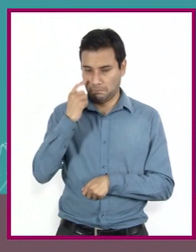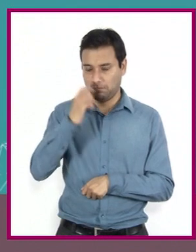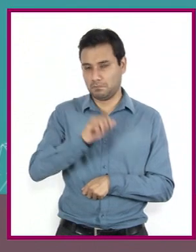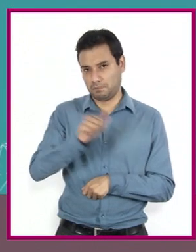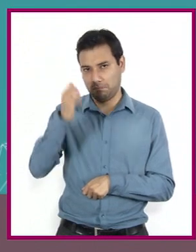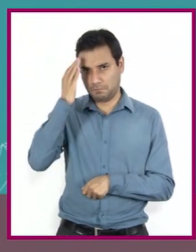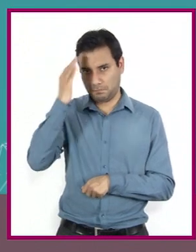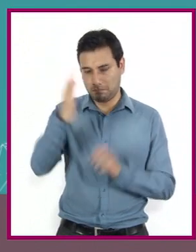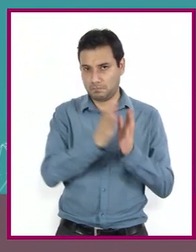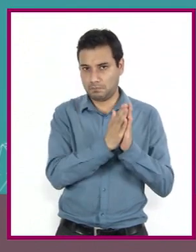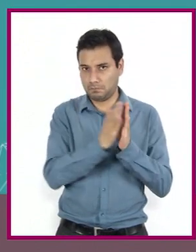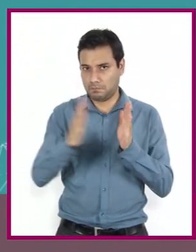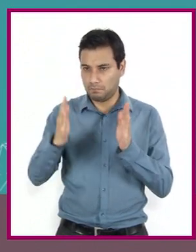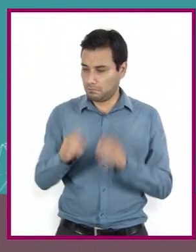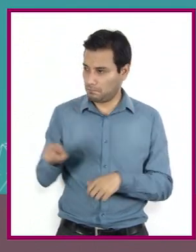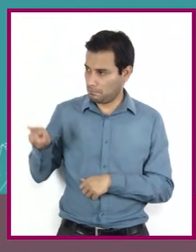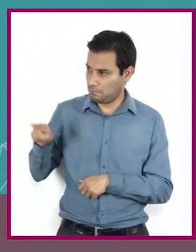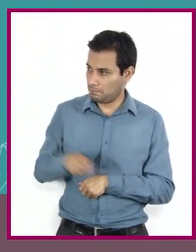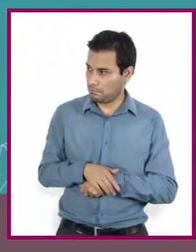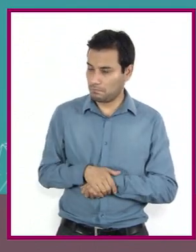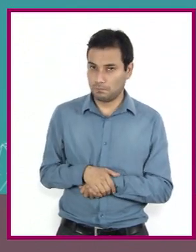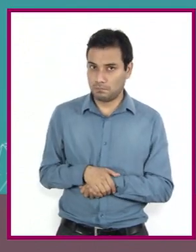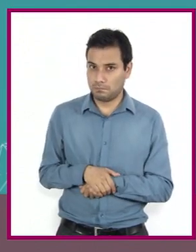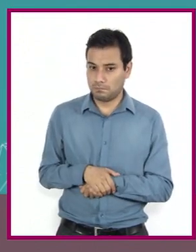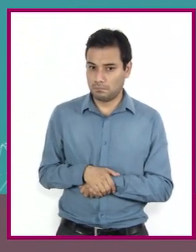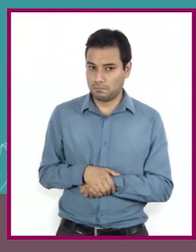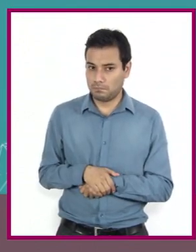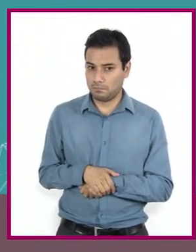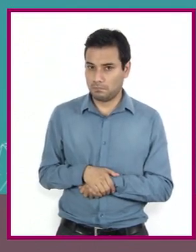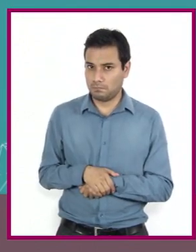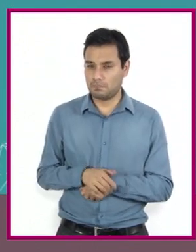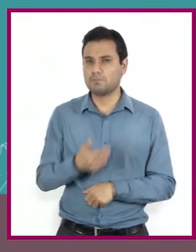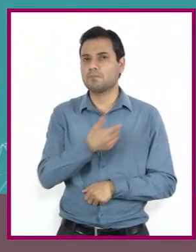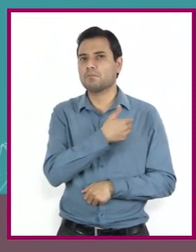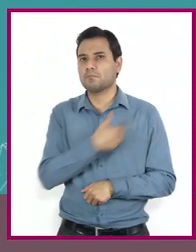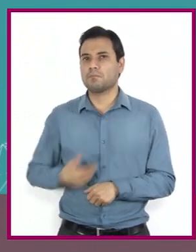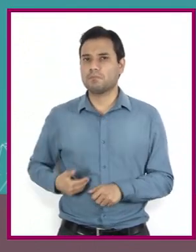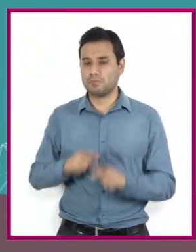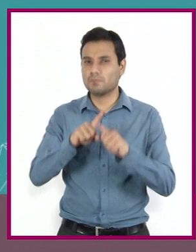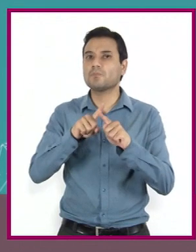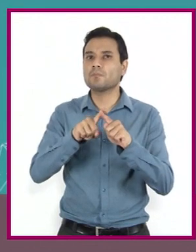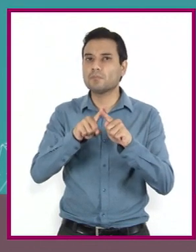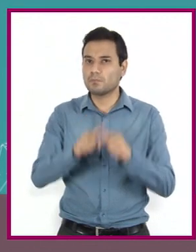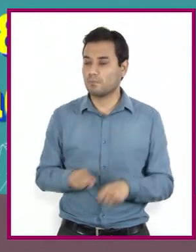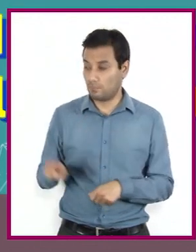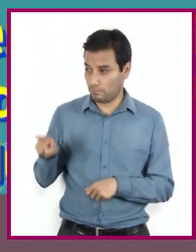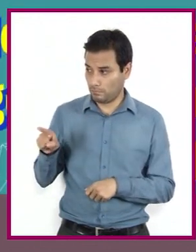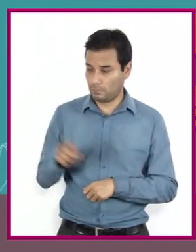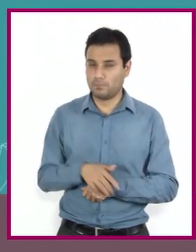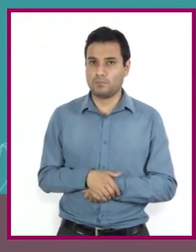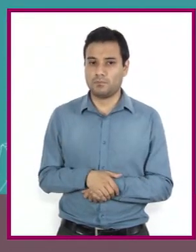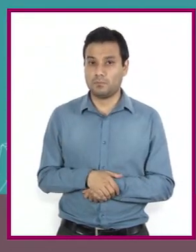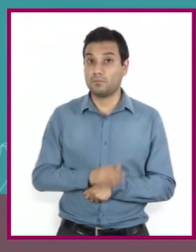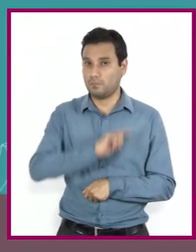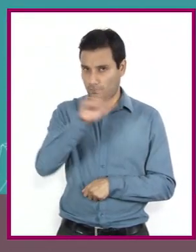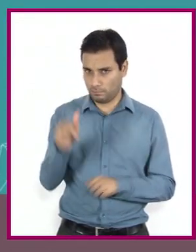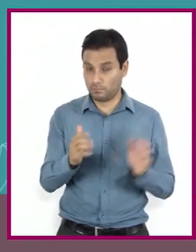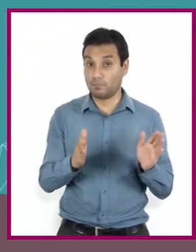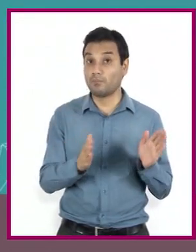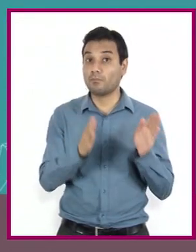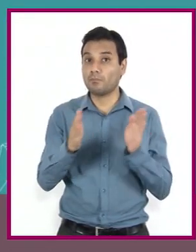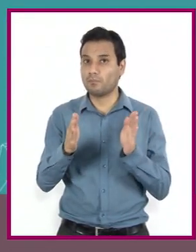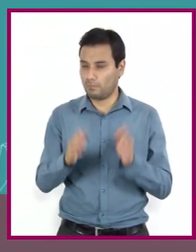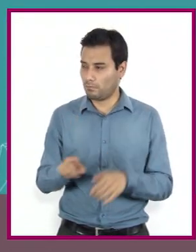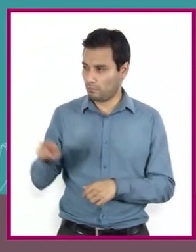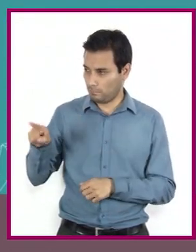presidencial de 1982 a 1988 con el gobierno de Miguel de la Madrid Hurtado. Periodo